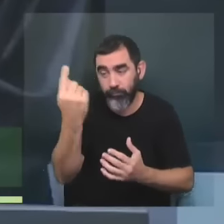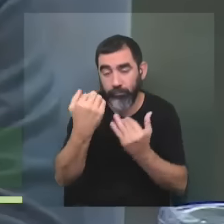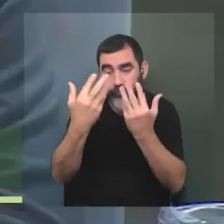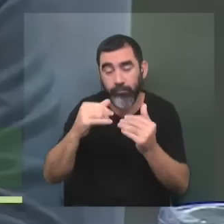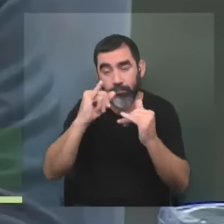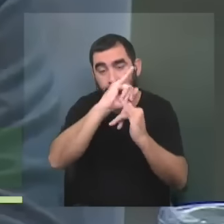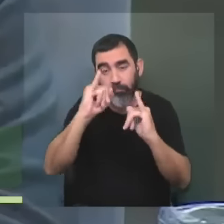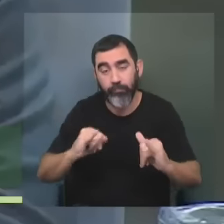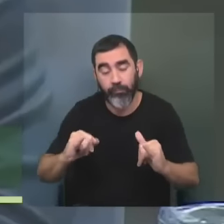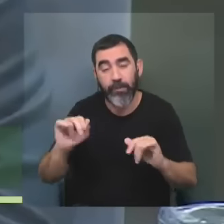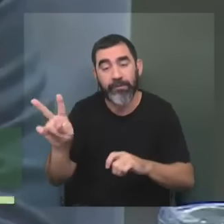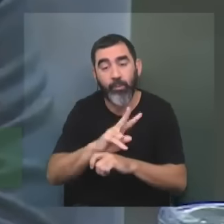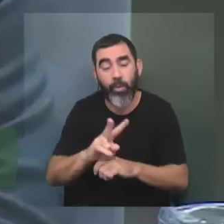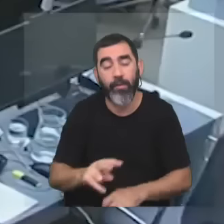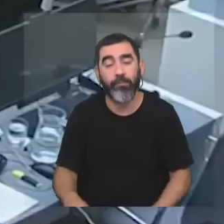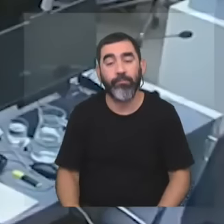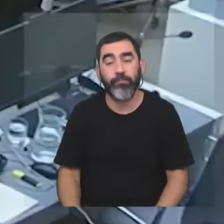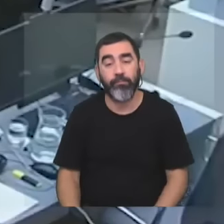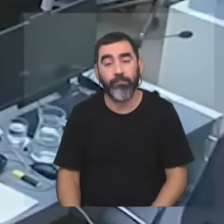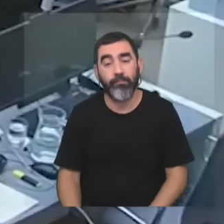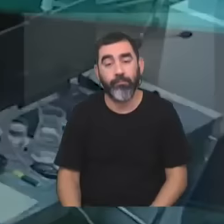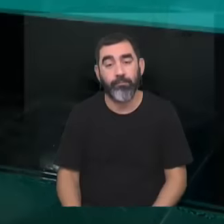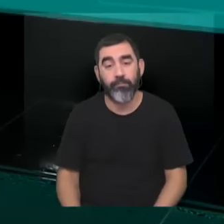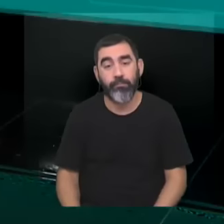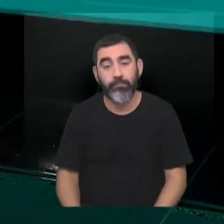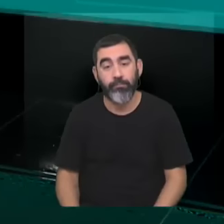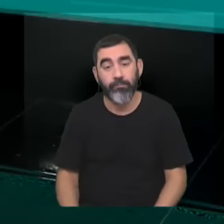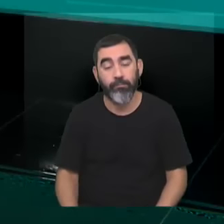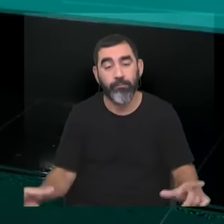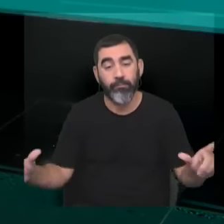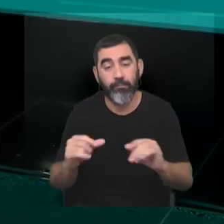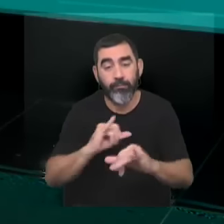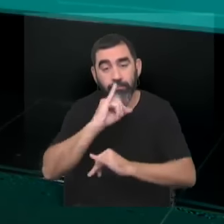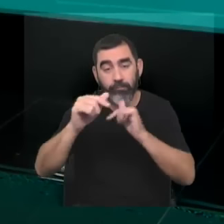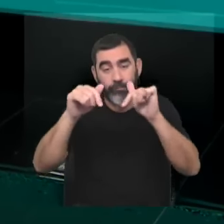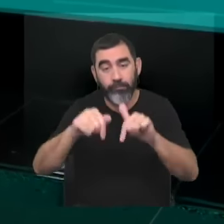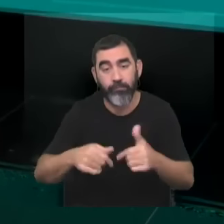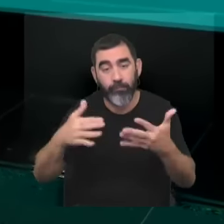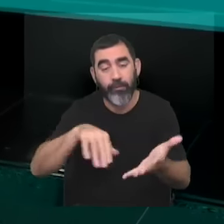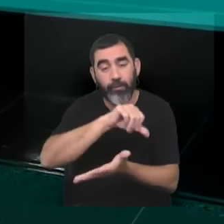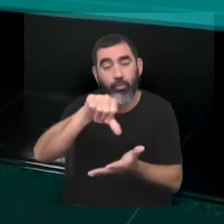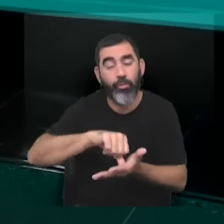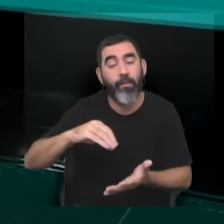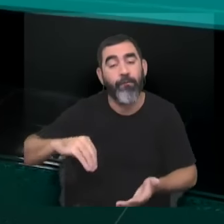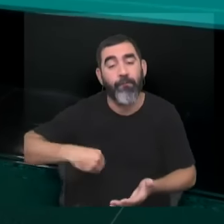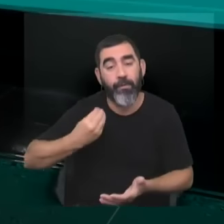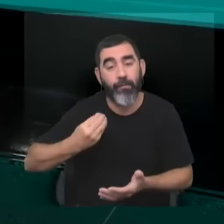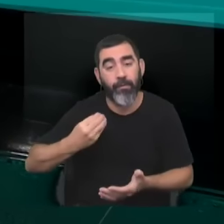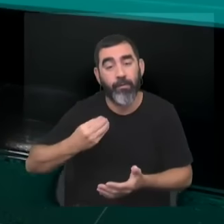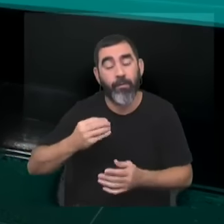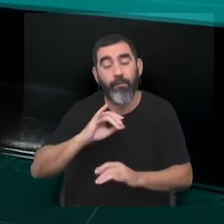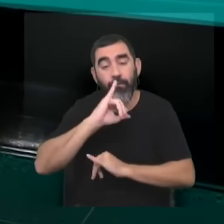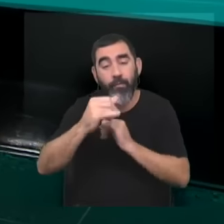paz y seguridad hasta aquí llegamos con esta primera edición en compañía de Ciudad viva la